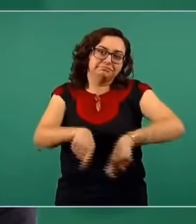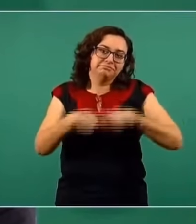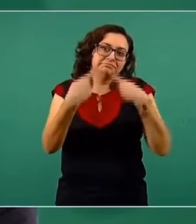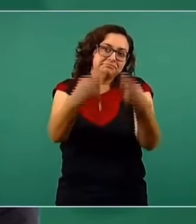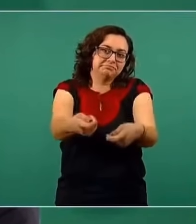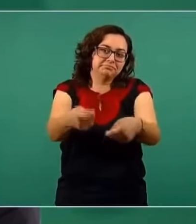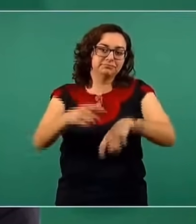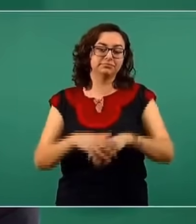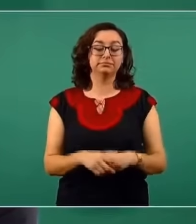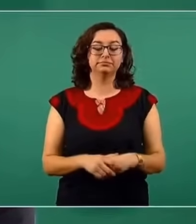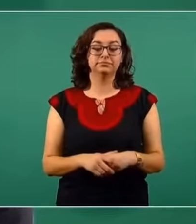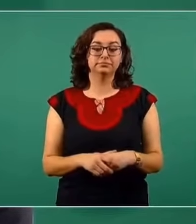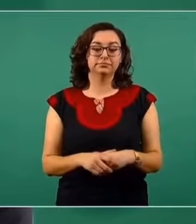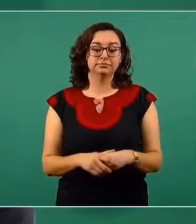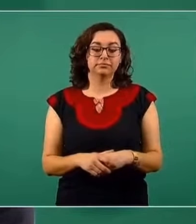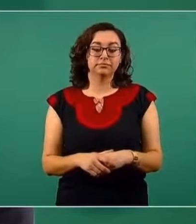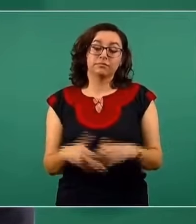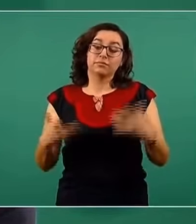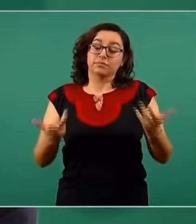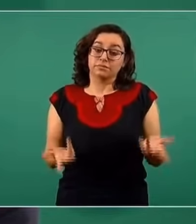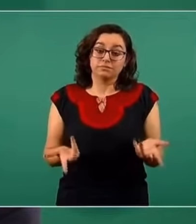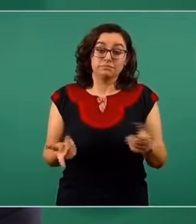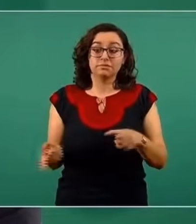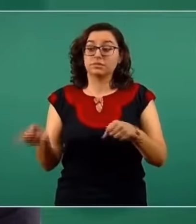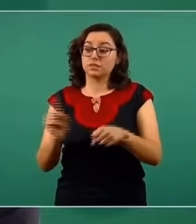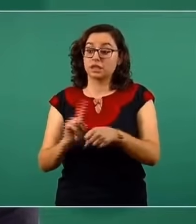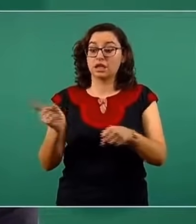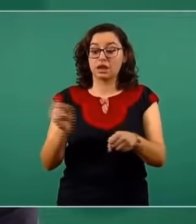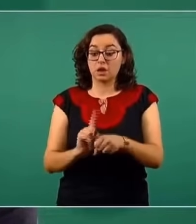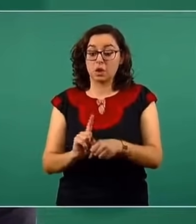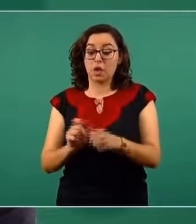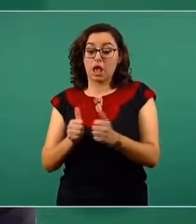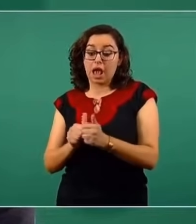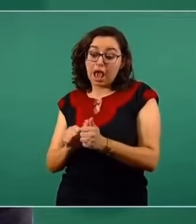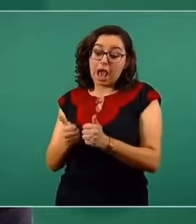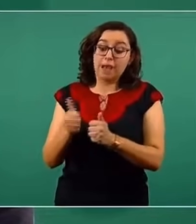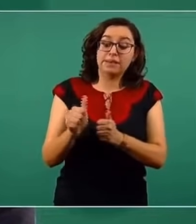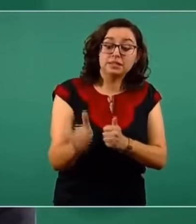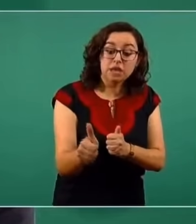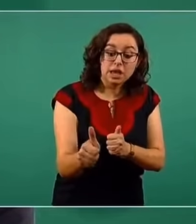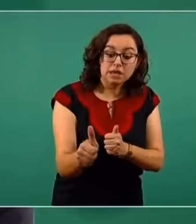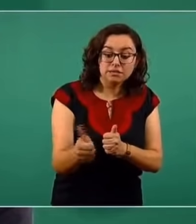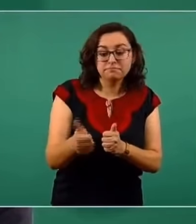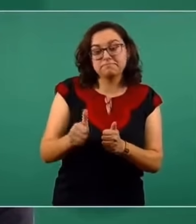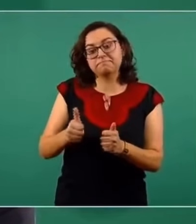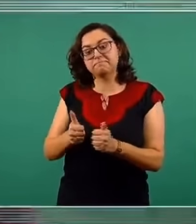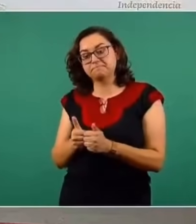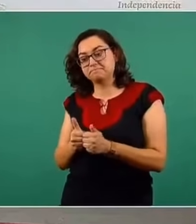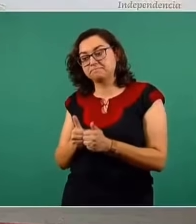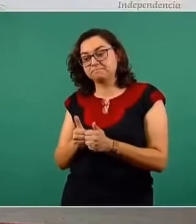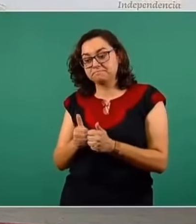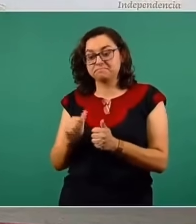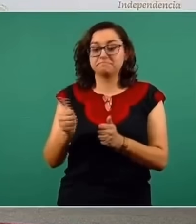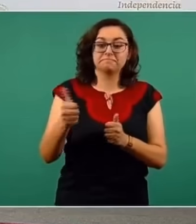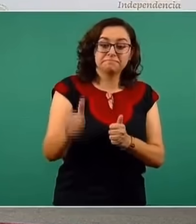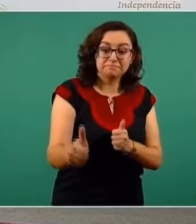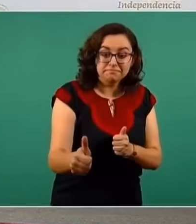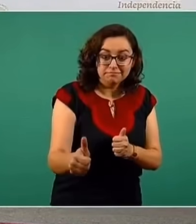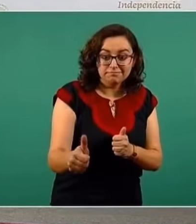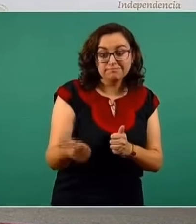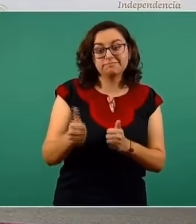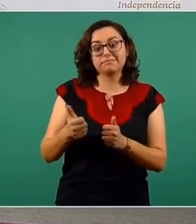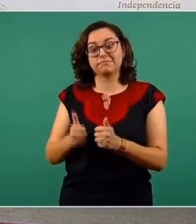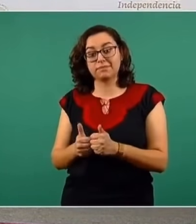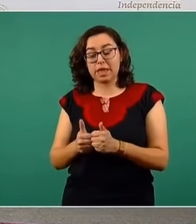Y es una suerte de ir y regresar en cada momento. Se abre, si empiezan los contagios,